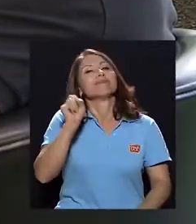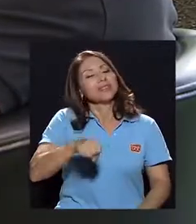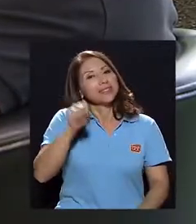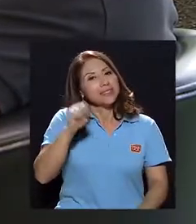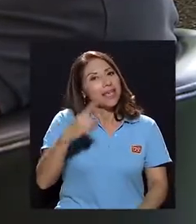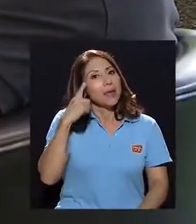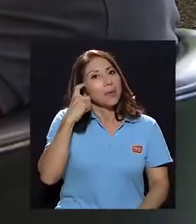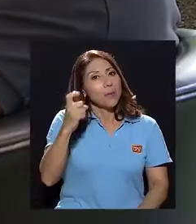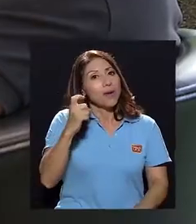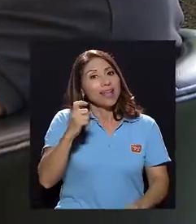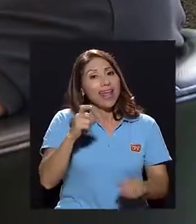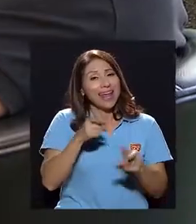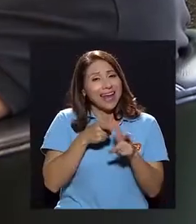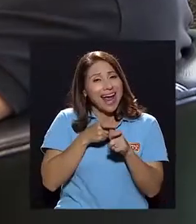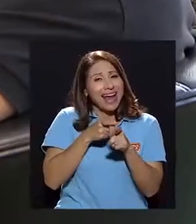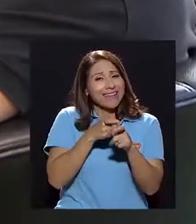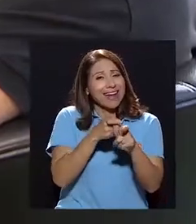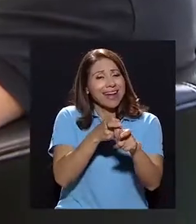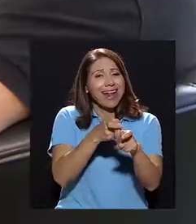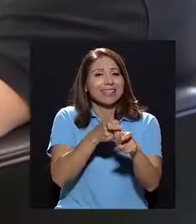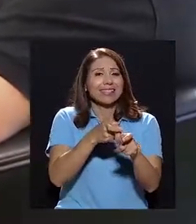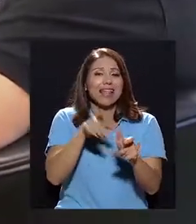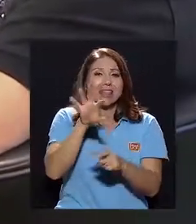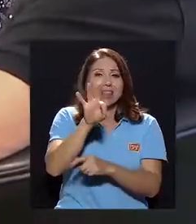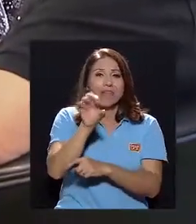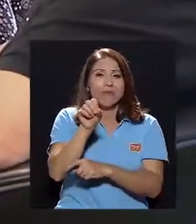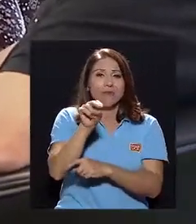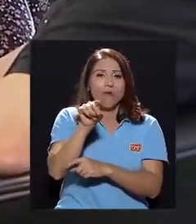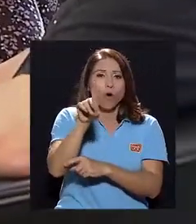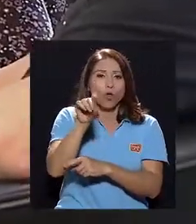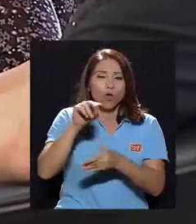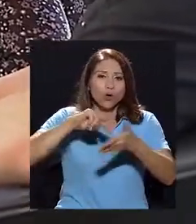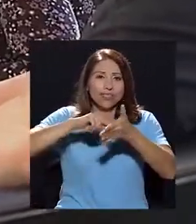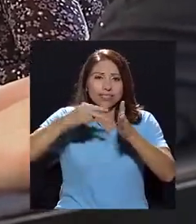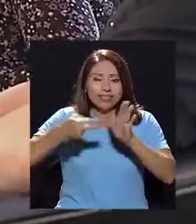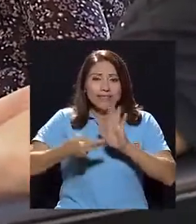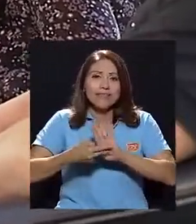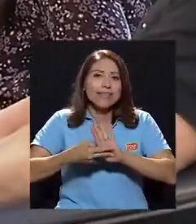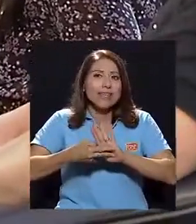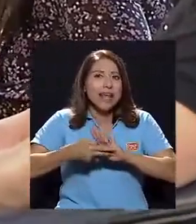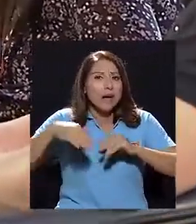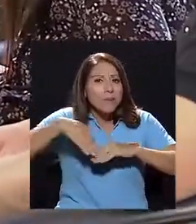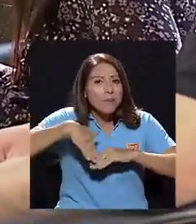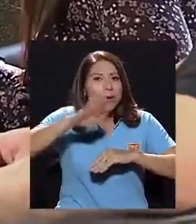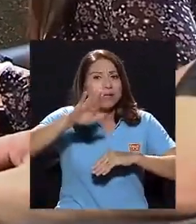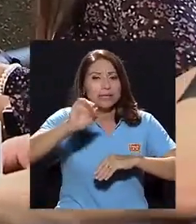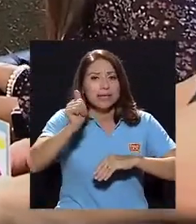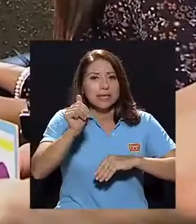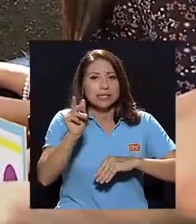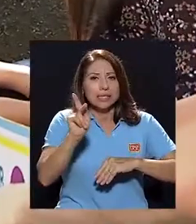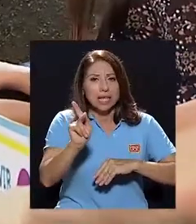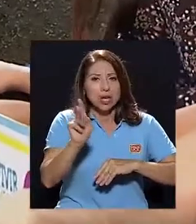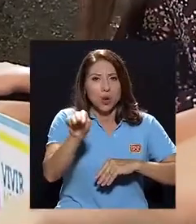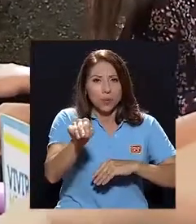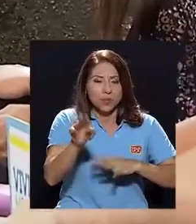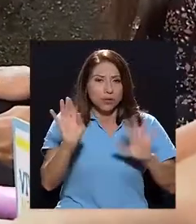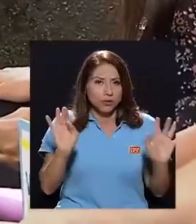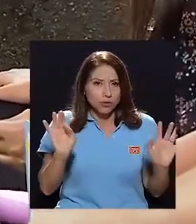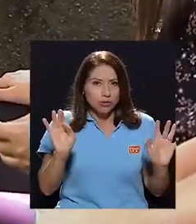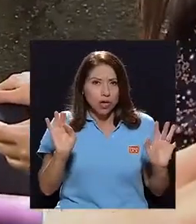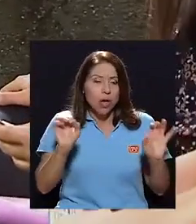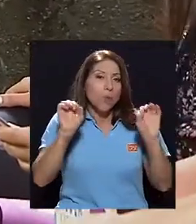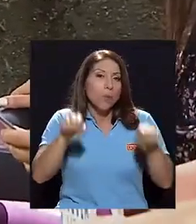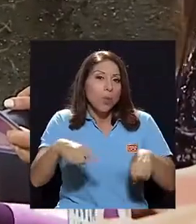porque las carreras de fondo tienen una duración mayor. Bueno, fondo ya se se clasifica a partir de 10 kilómetros, ¿verdad? En carreras de